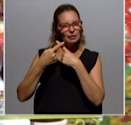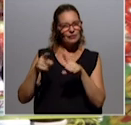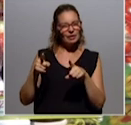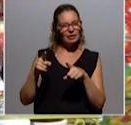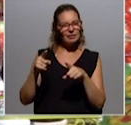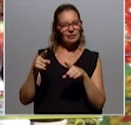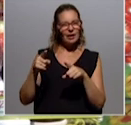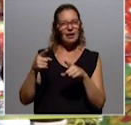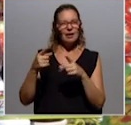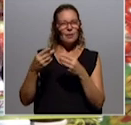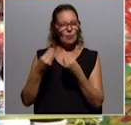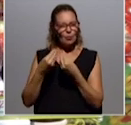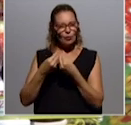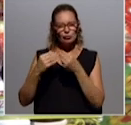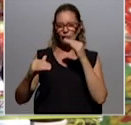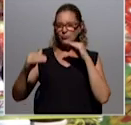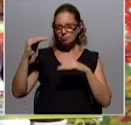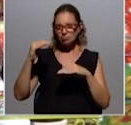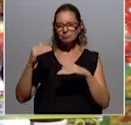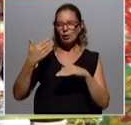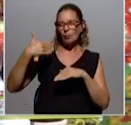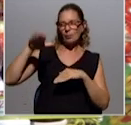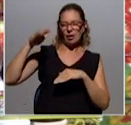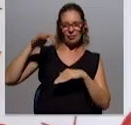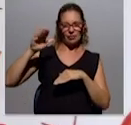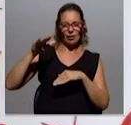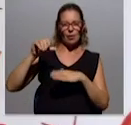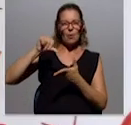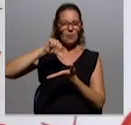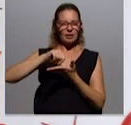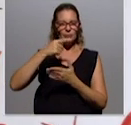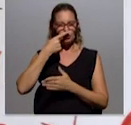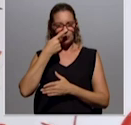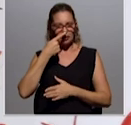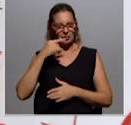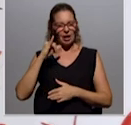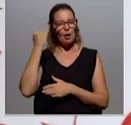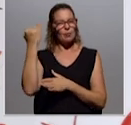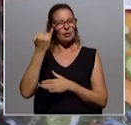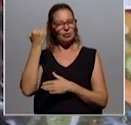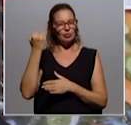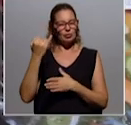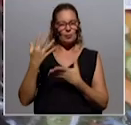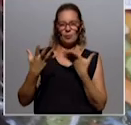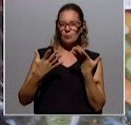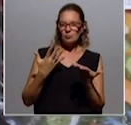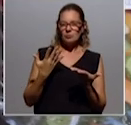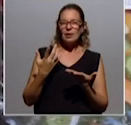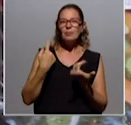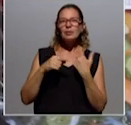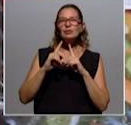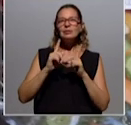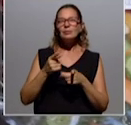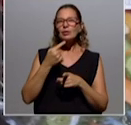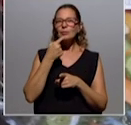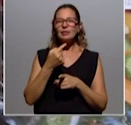las clases sociales de Corea del Sur. Recordemos que es un país muy sofisticado, muy industrializado, muy moderno, pero también, como